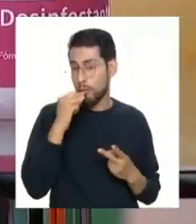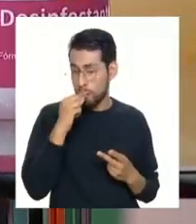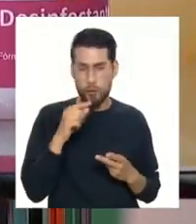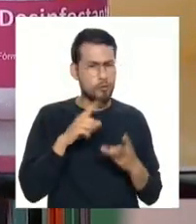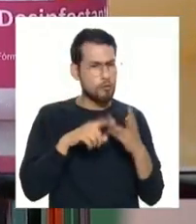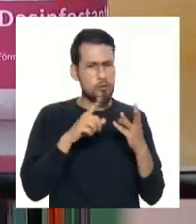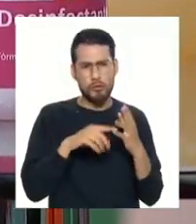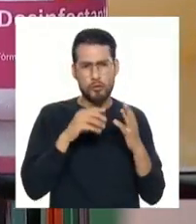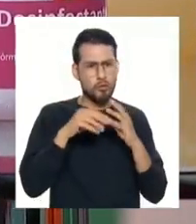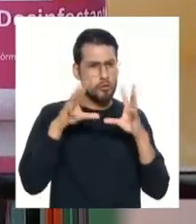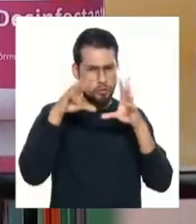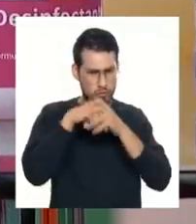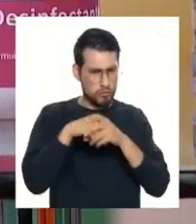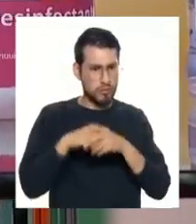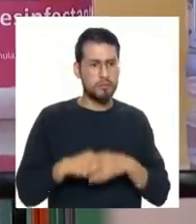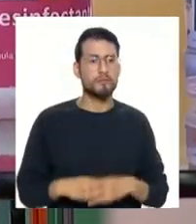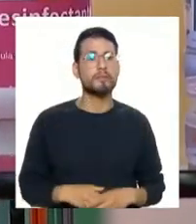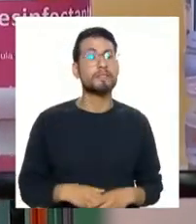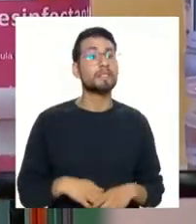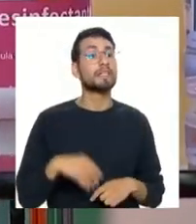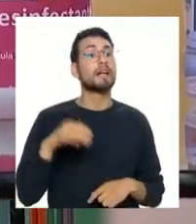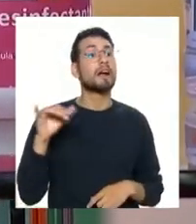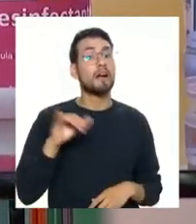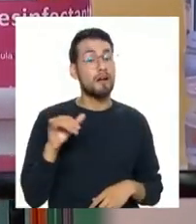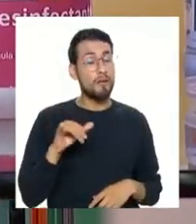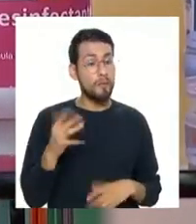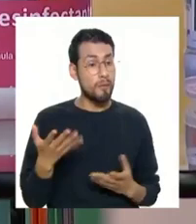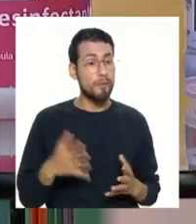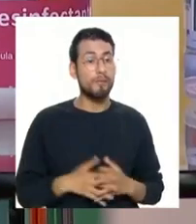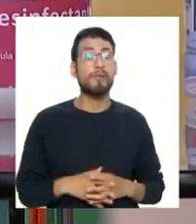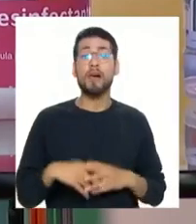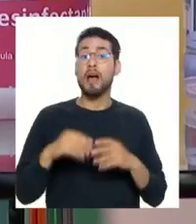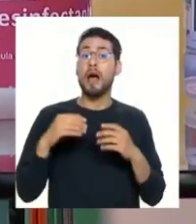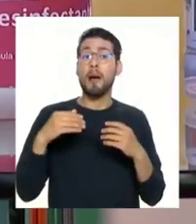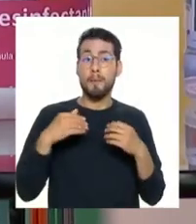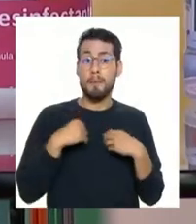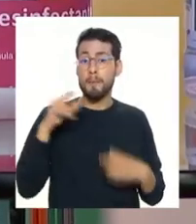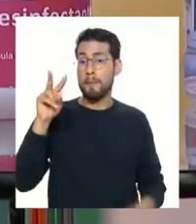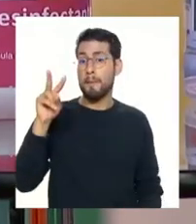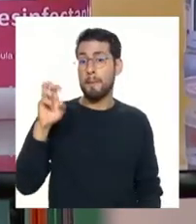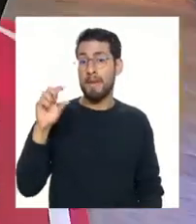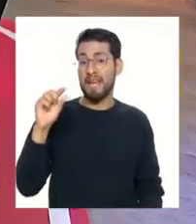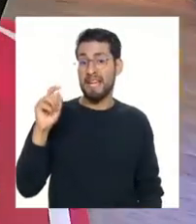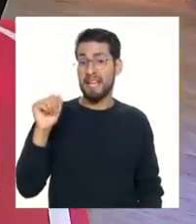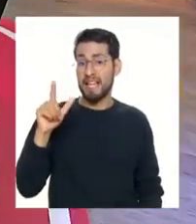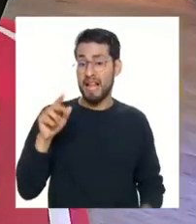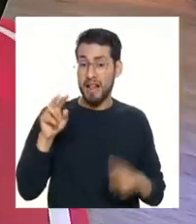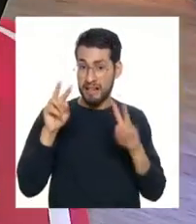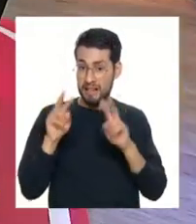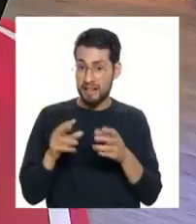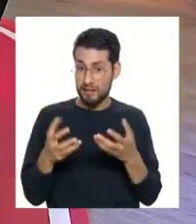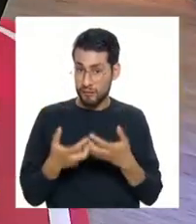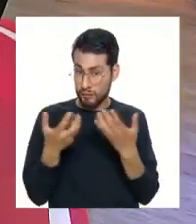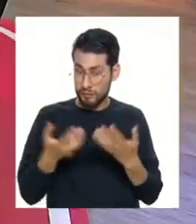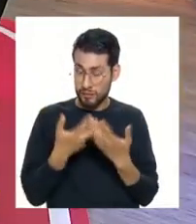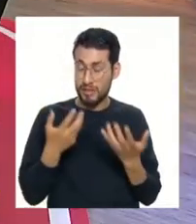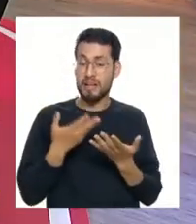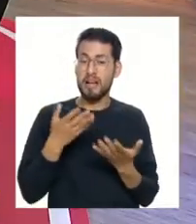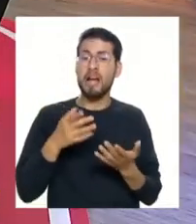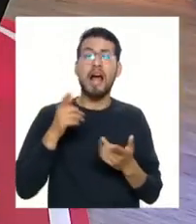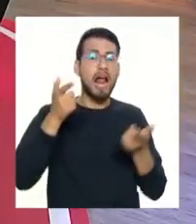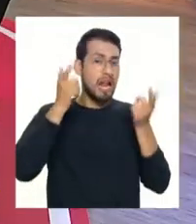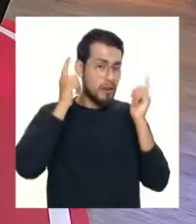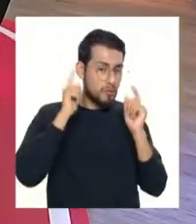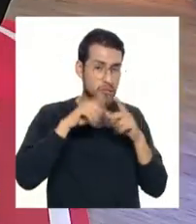todo tipo de berries en general. Y también los vegetales que muchas veces vamos a comer en las ensaladas, ¿no? Como las lechugas u